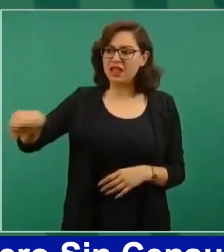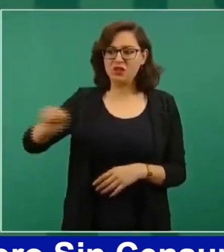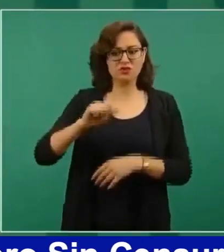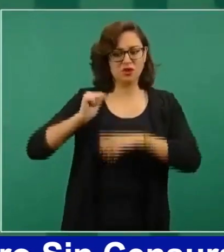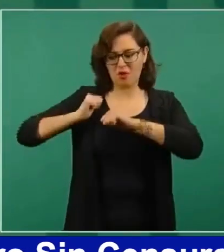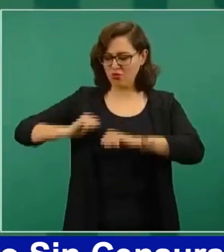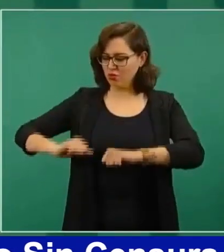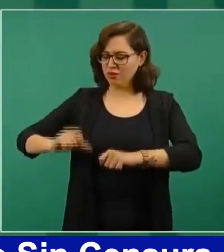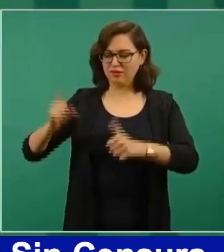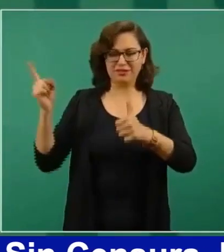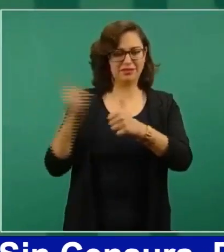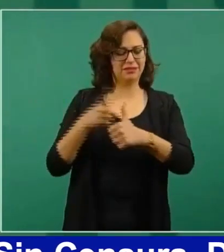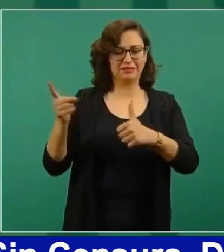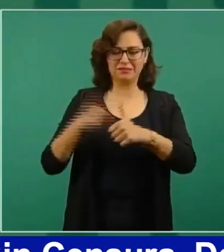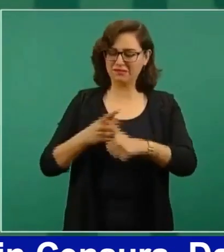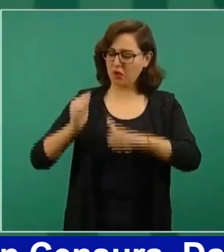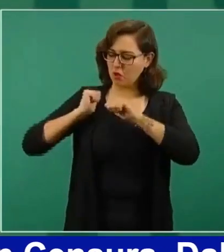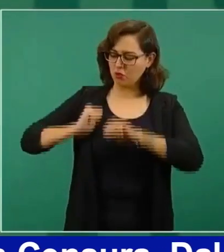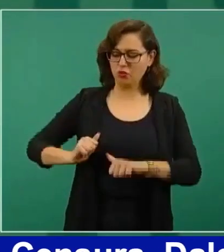manos,